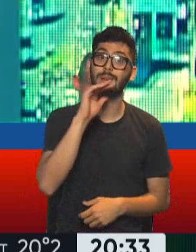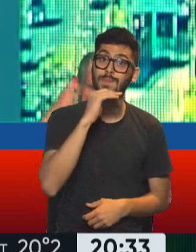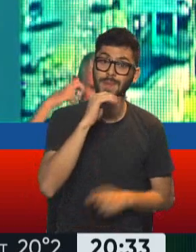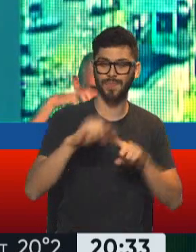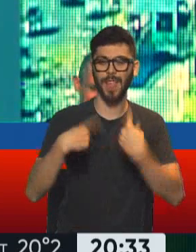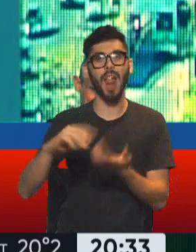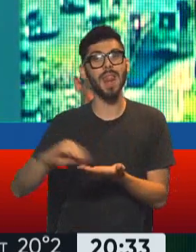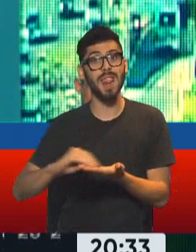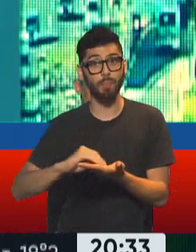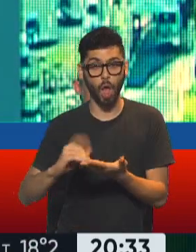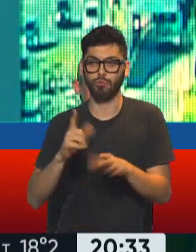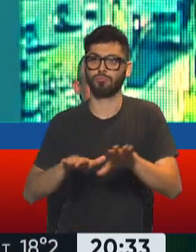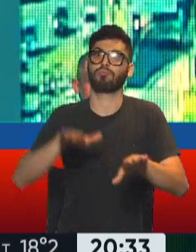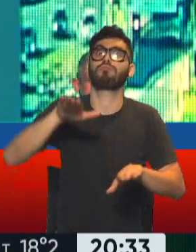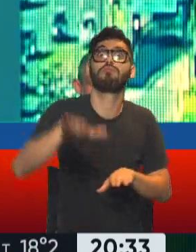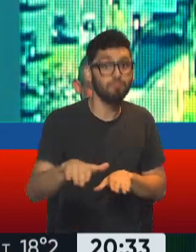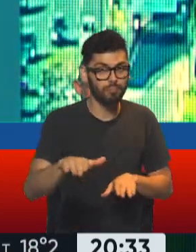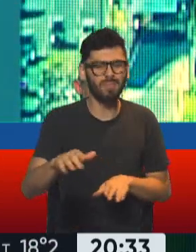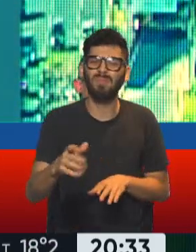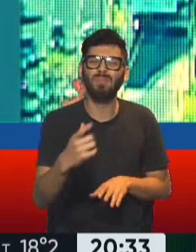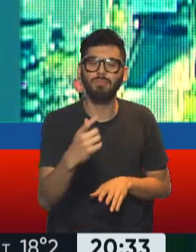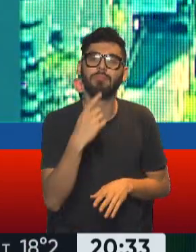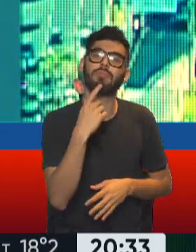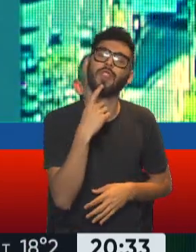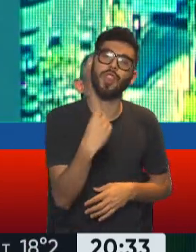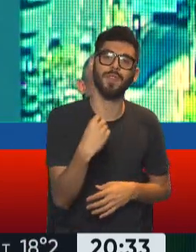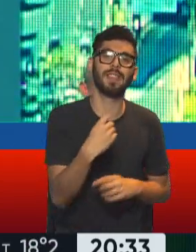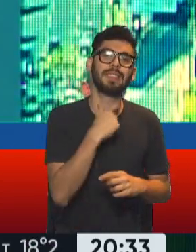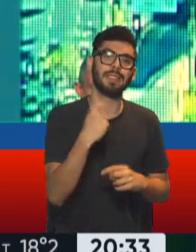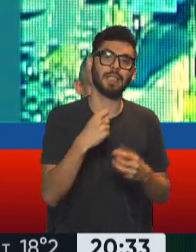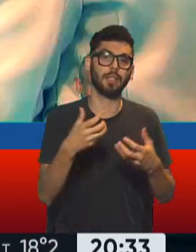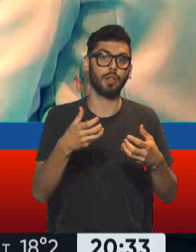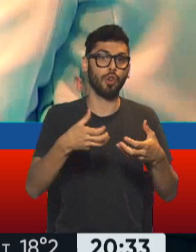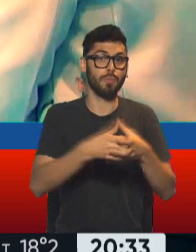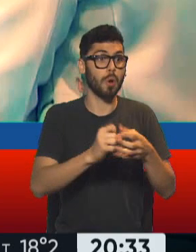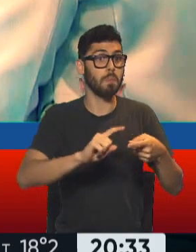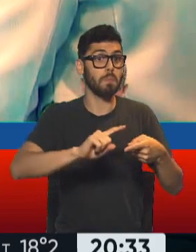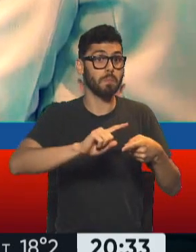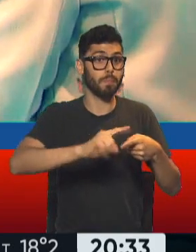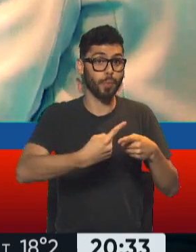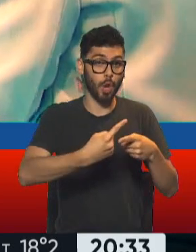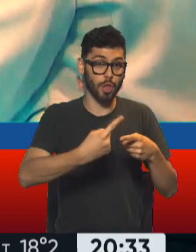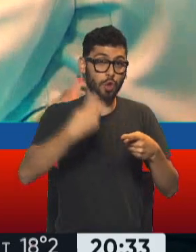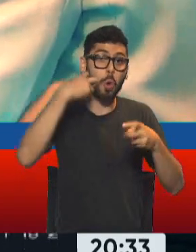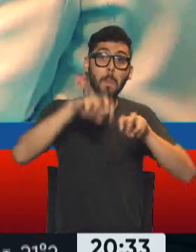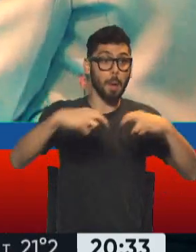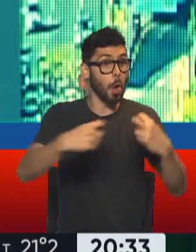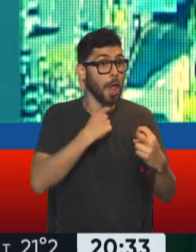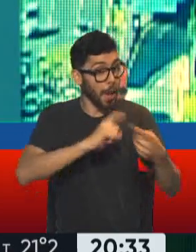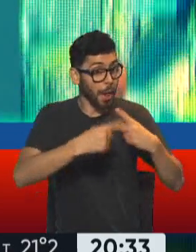cámara de diputados avanzó un paso más y dijo que el objetivo es lograr acuerdos con los espacios políticos con representación parlamentaria